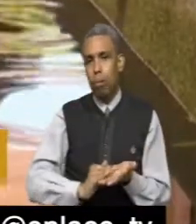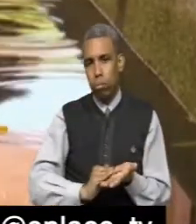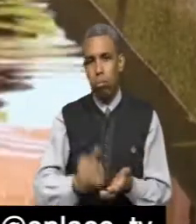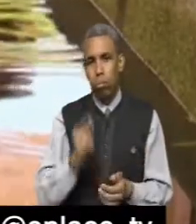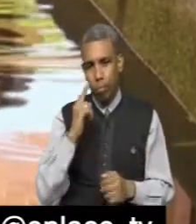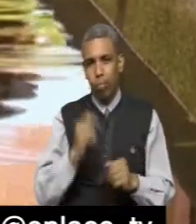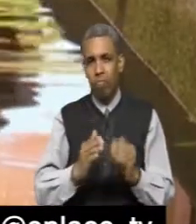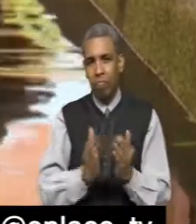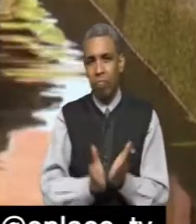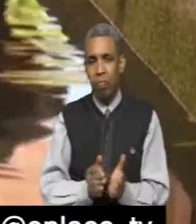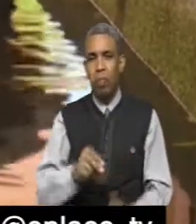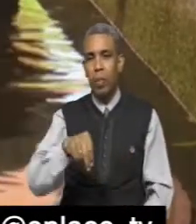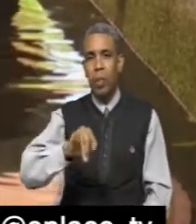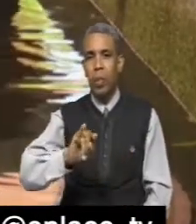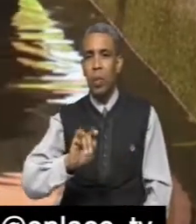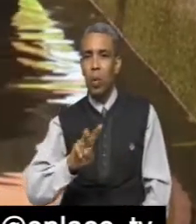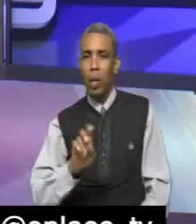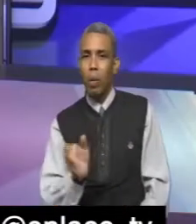Escuela Nueva Granada.